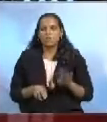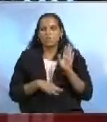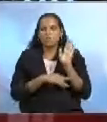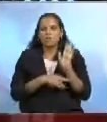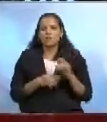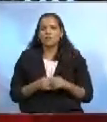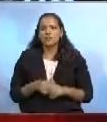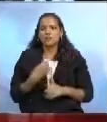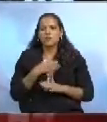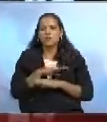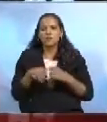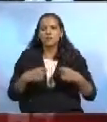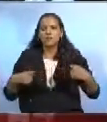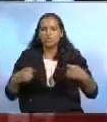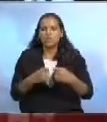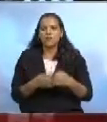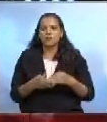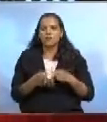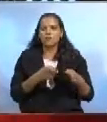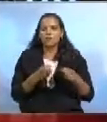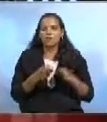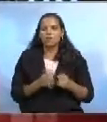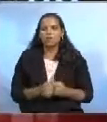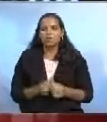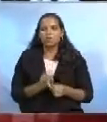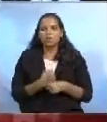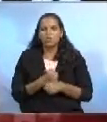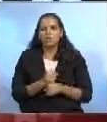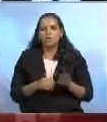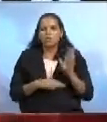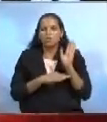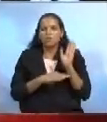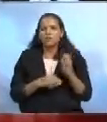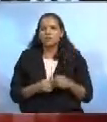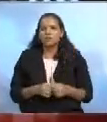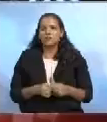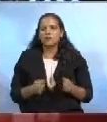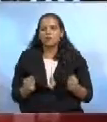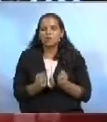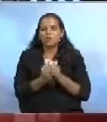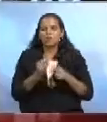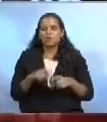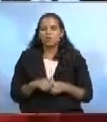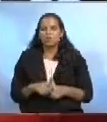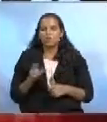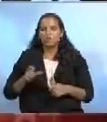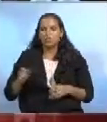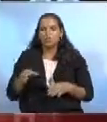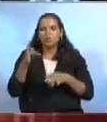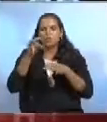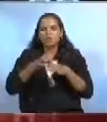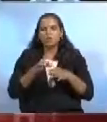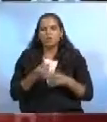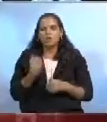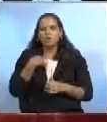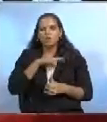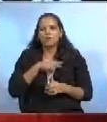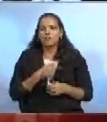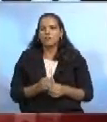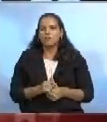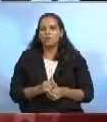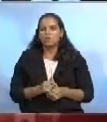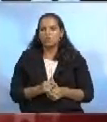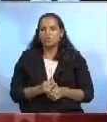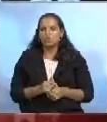compromiso con el gremio de los comerciantes, realizamos un compromiso con las personas que dieron su confianza a través